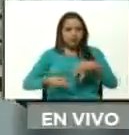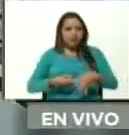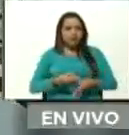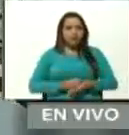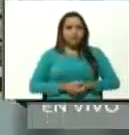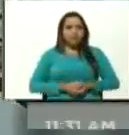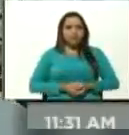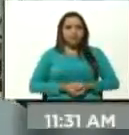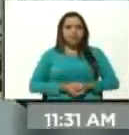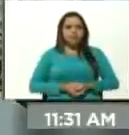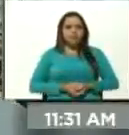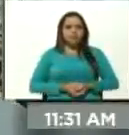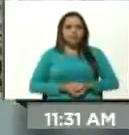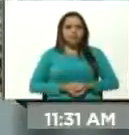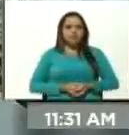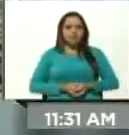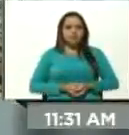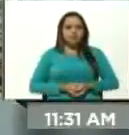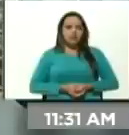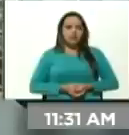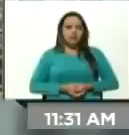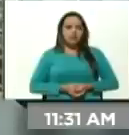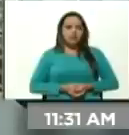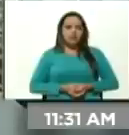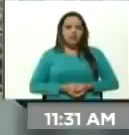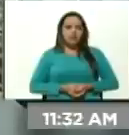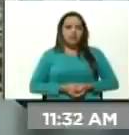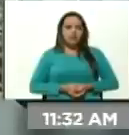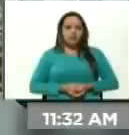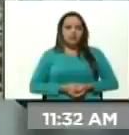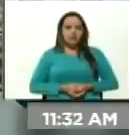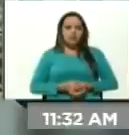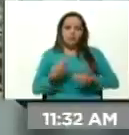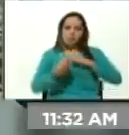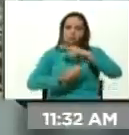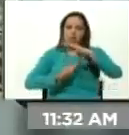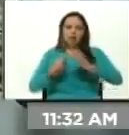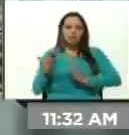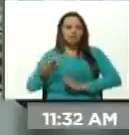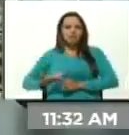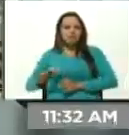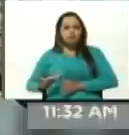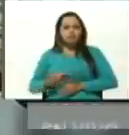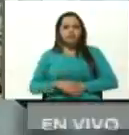en parte de esta intervención detallar, para